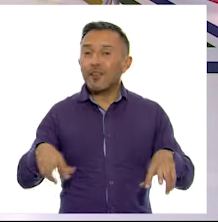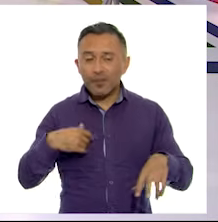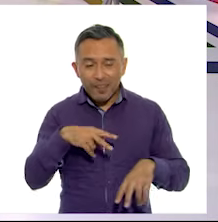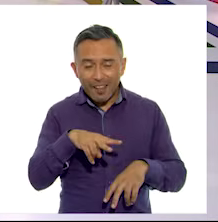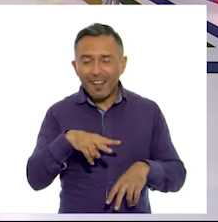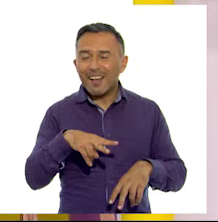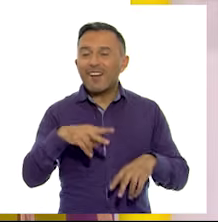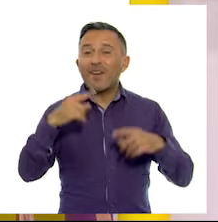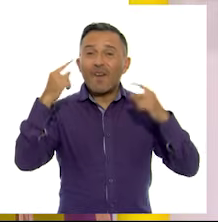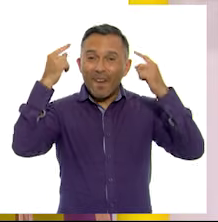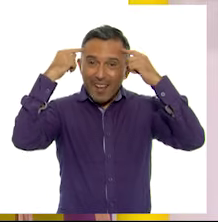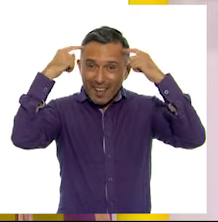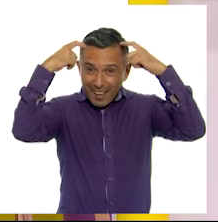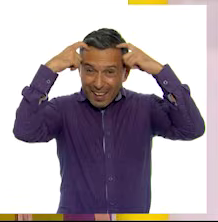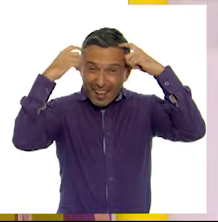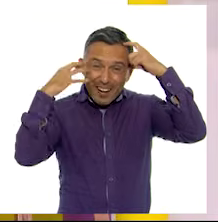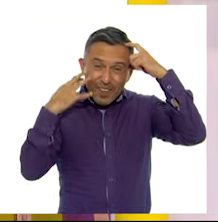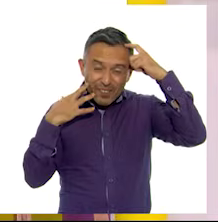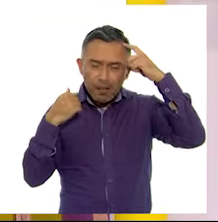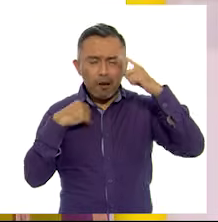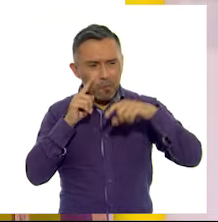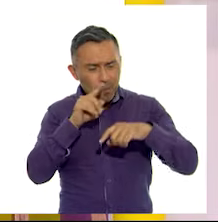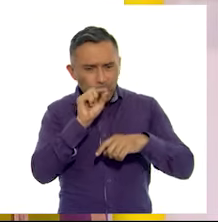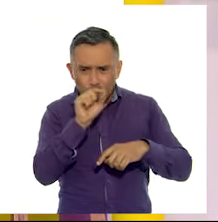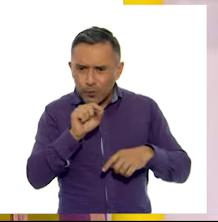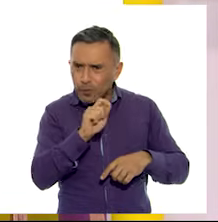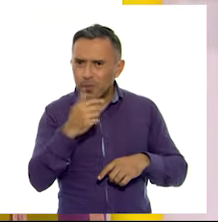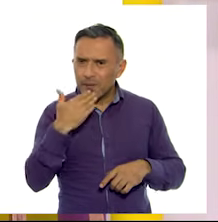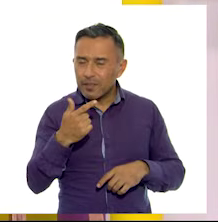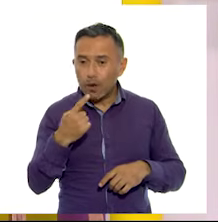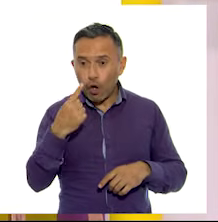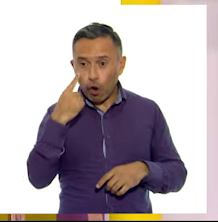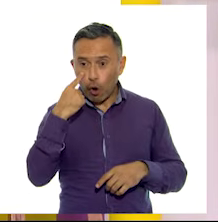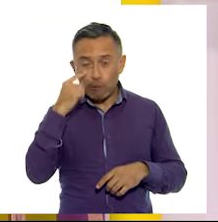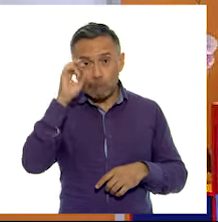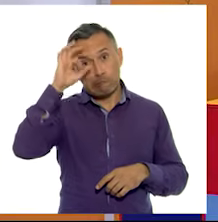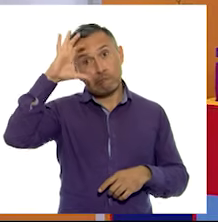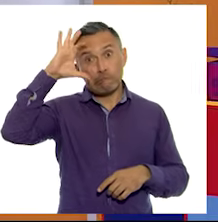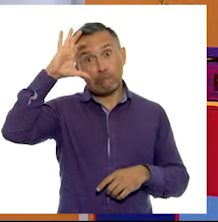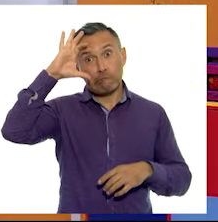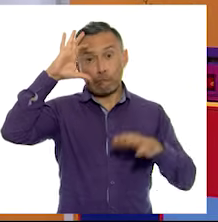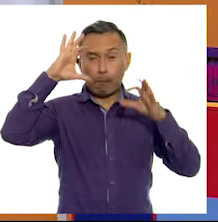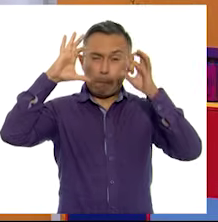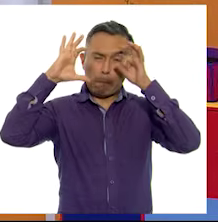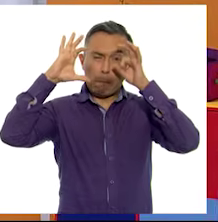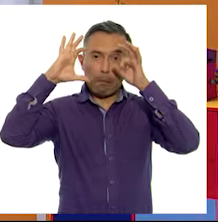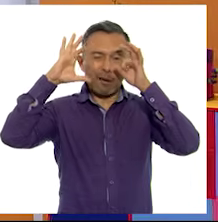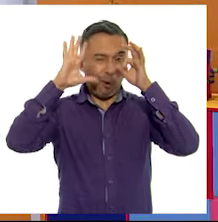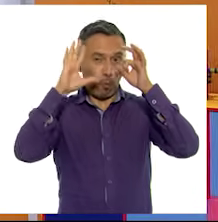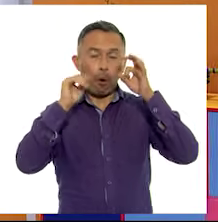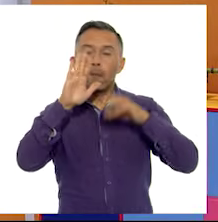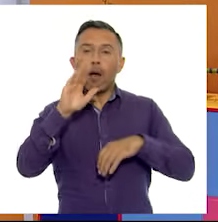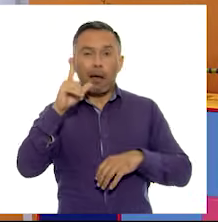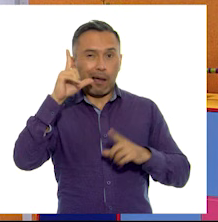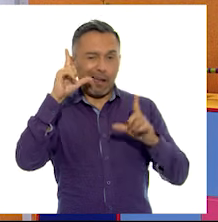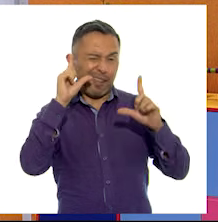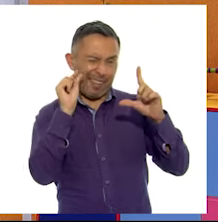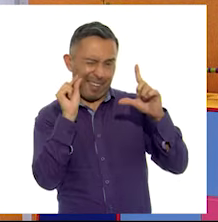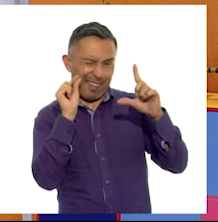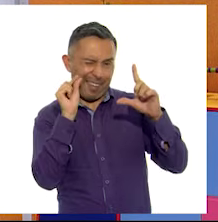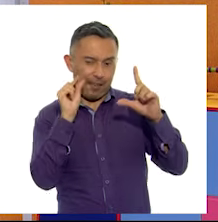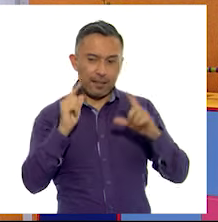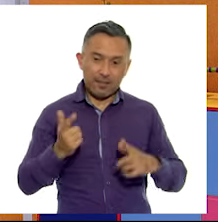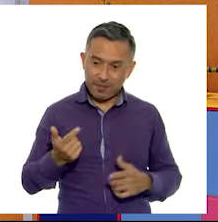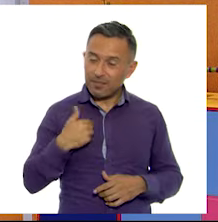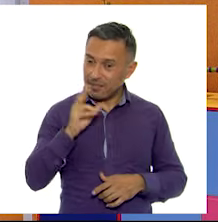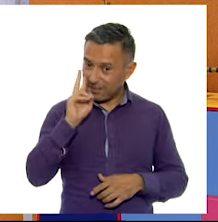de león? Viste, usaste muy bien los puntos y aparte ¿sí? un ojo grande y otro chico, como si estuviera guiñando. Ándale, pues mira, ahora